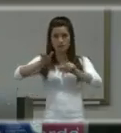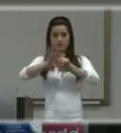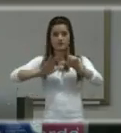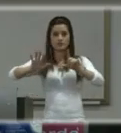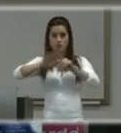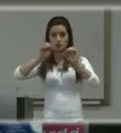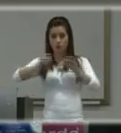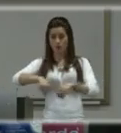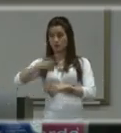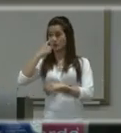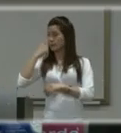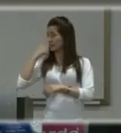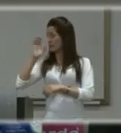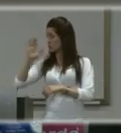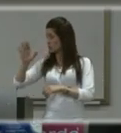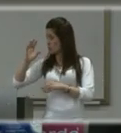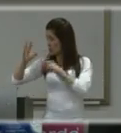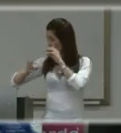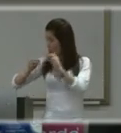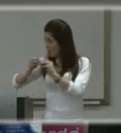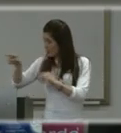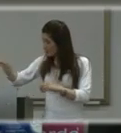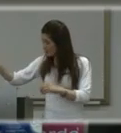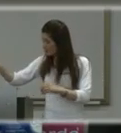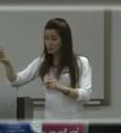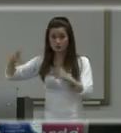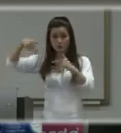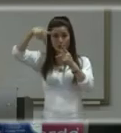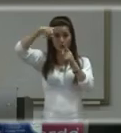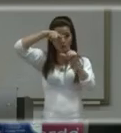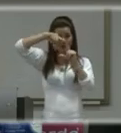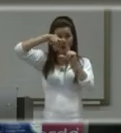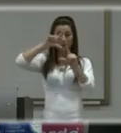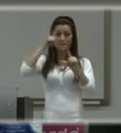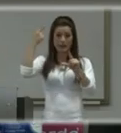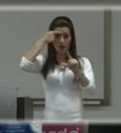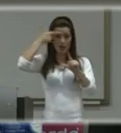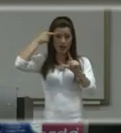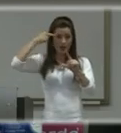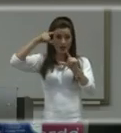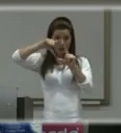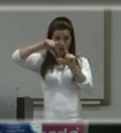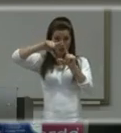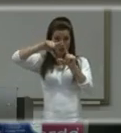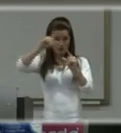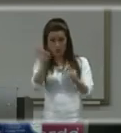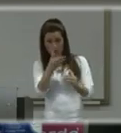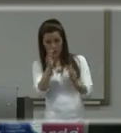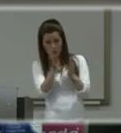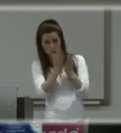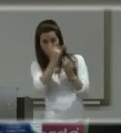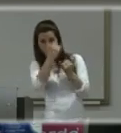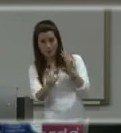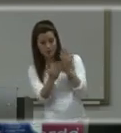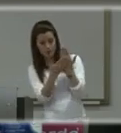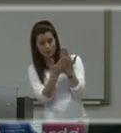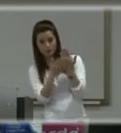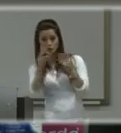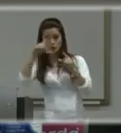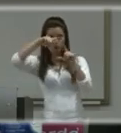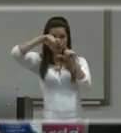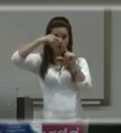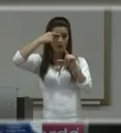que pueden visitar con este código QR que está en la parte trasera, pues posterior del informe. Pueden